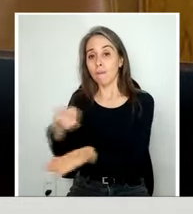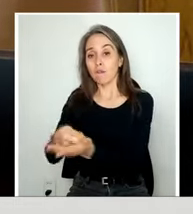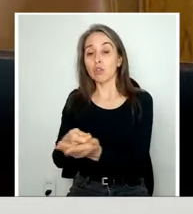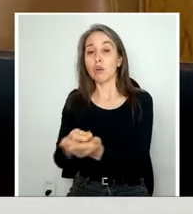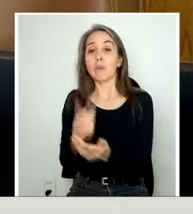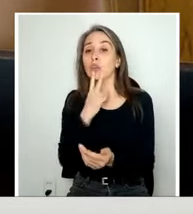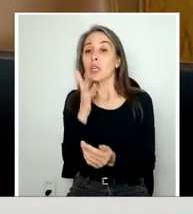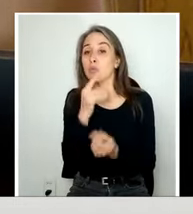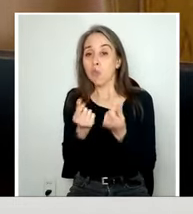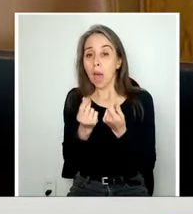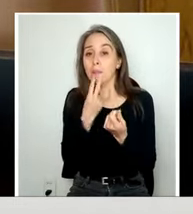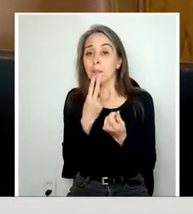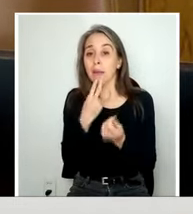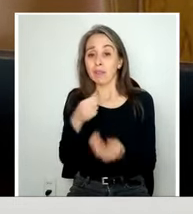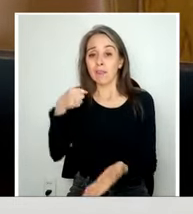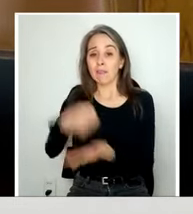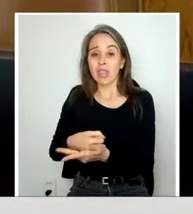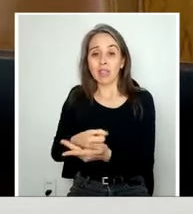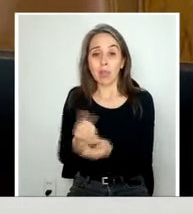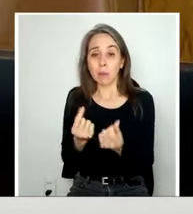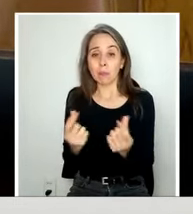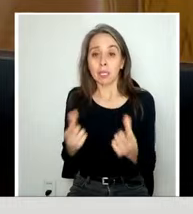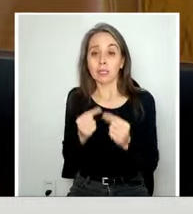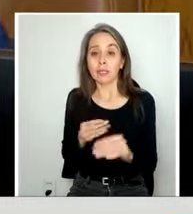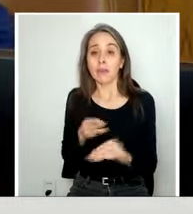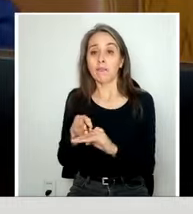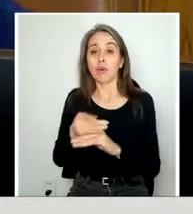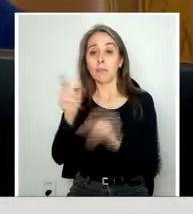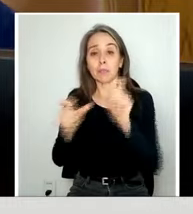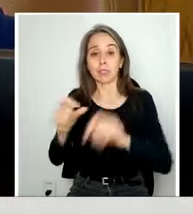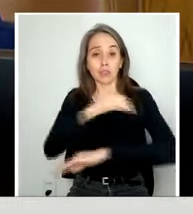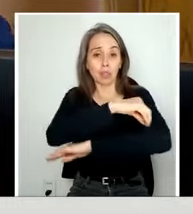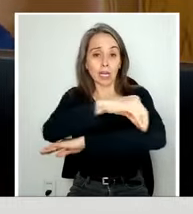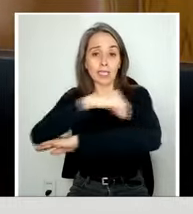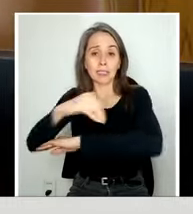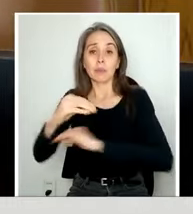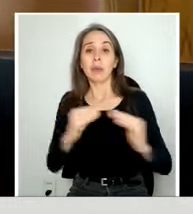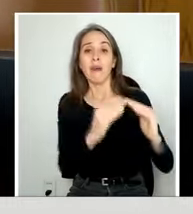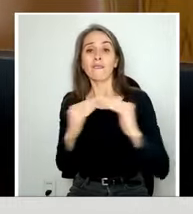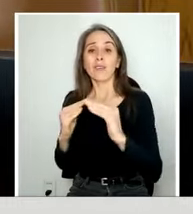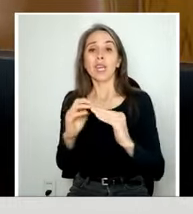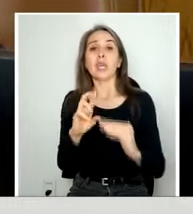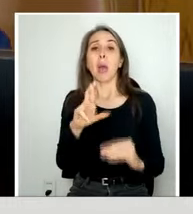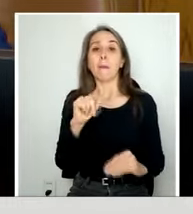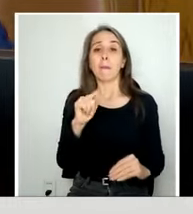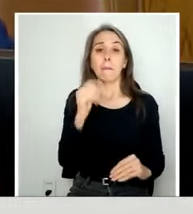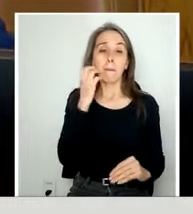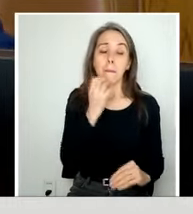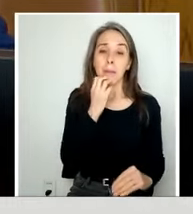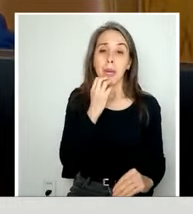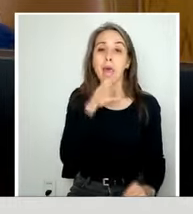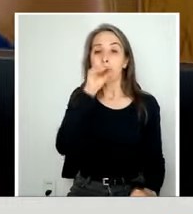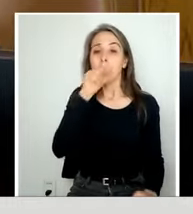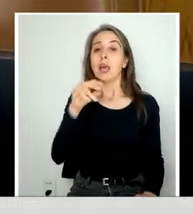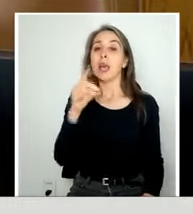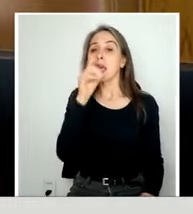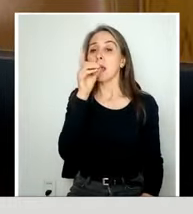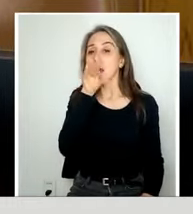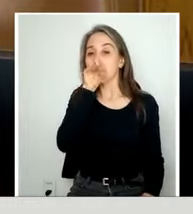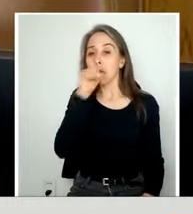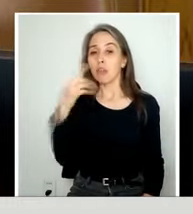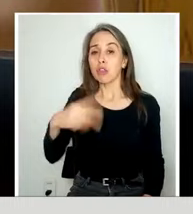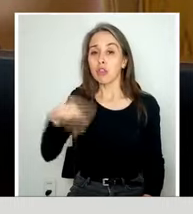he estado con los agricultores de Villa prat de gualañé de licantén rauco Molina romeral